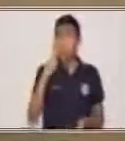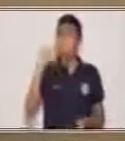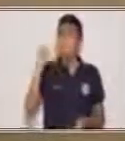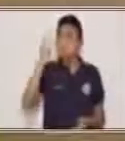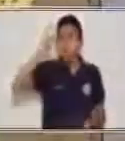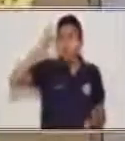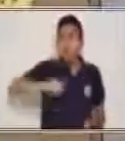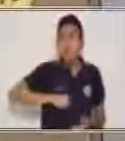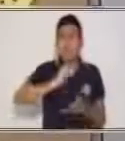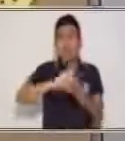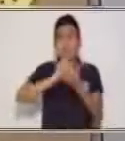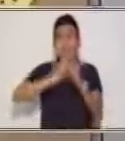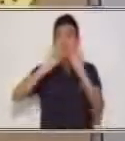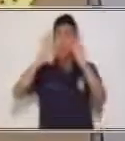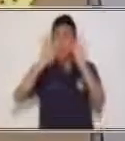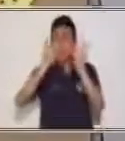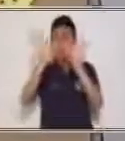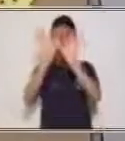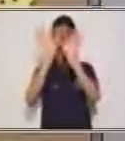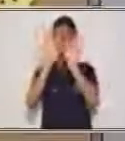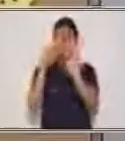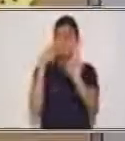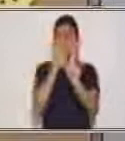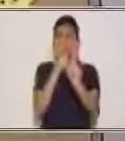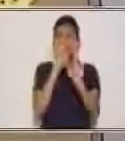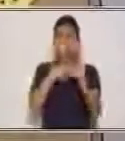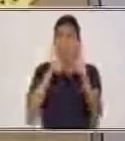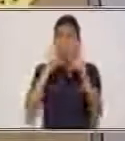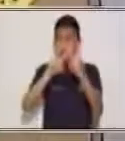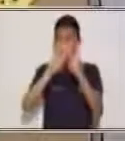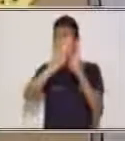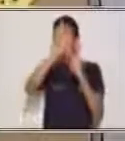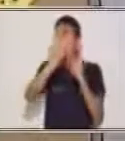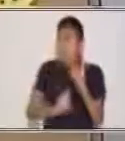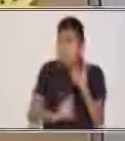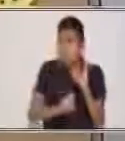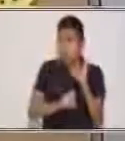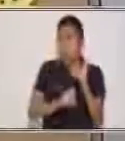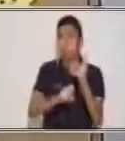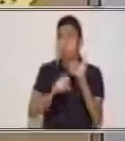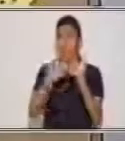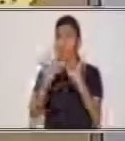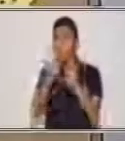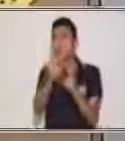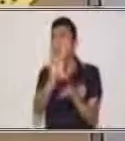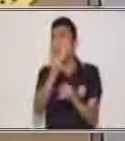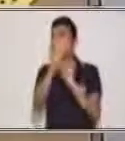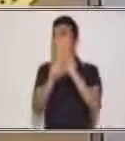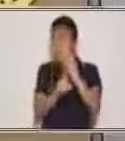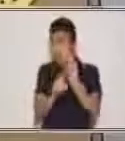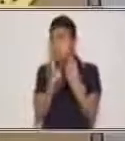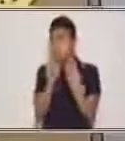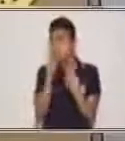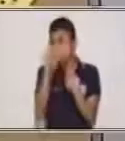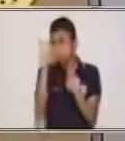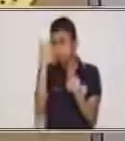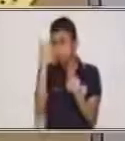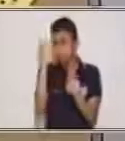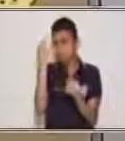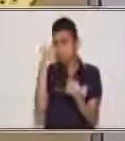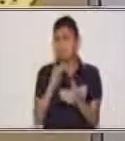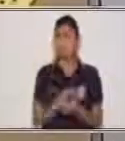tema de forma detallada, elaborar una pregunta, porque seguramente yo ya te estaba haciendo la pregunta, ¿de qué se trataba mi